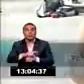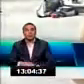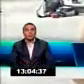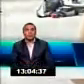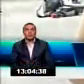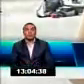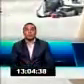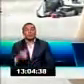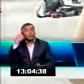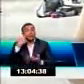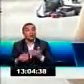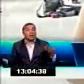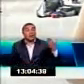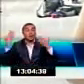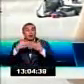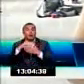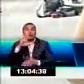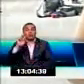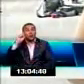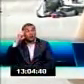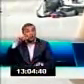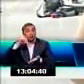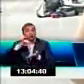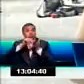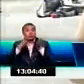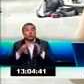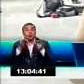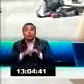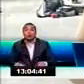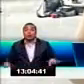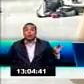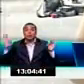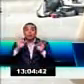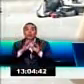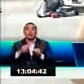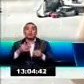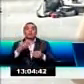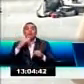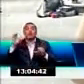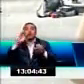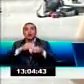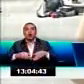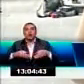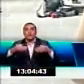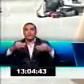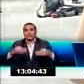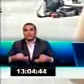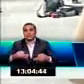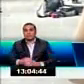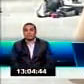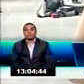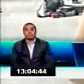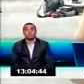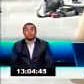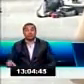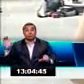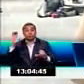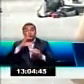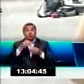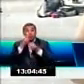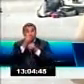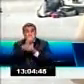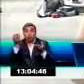13:04. Ya para finalizar, recordarles a la ciudadanía que es importante que se informen por canales oficiales y seguir de cerca toda la información que se genere desde el